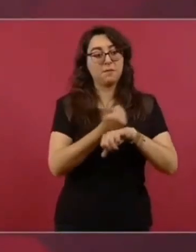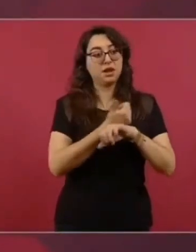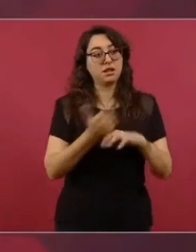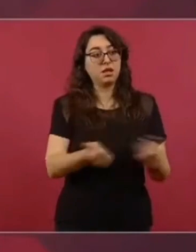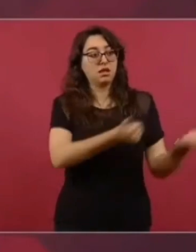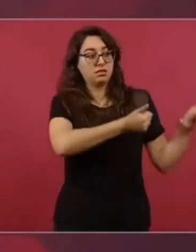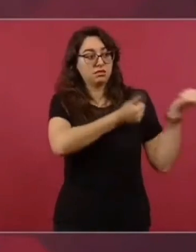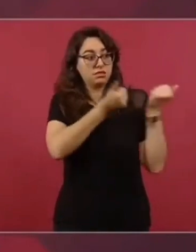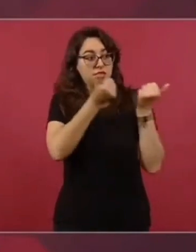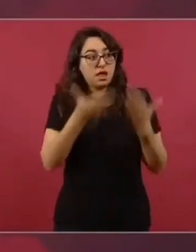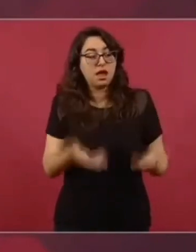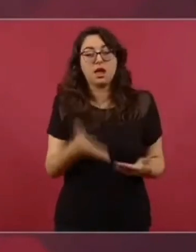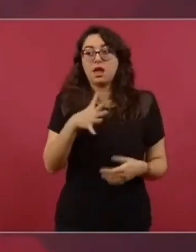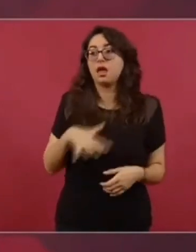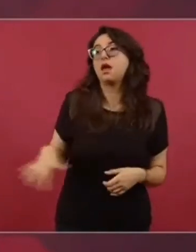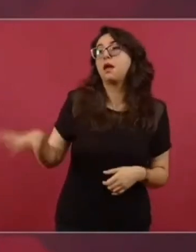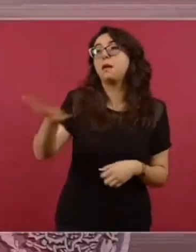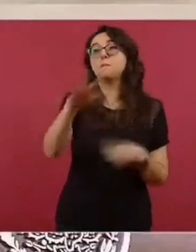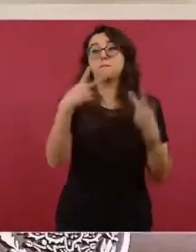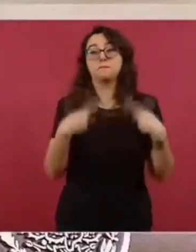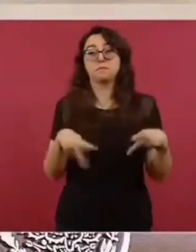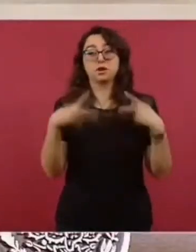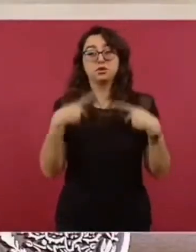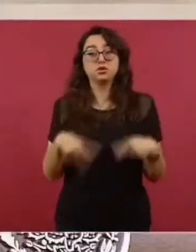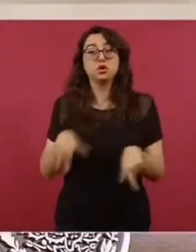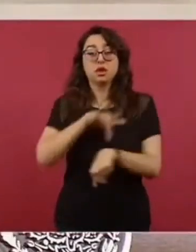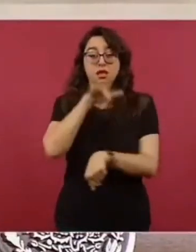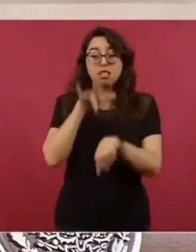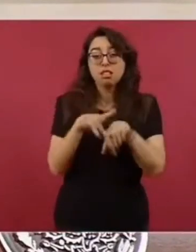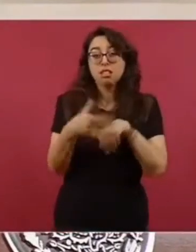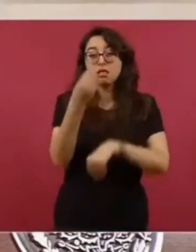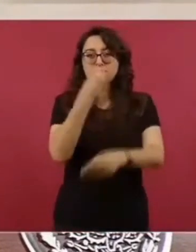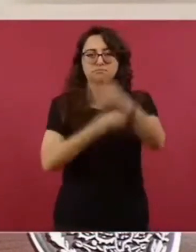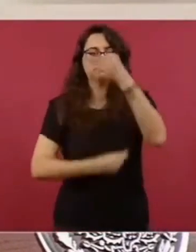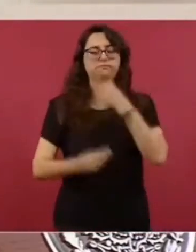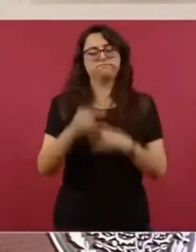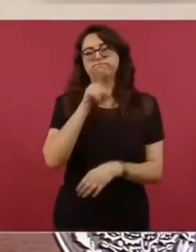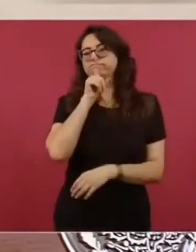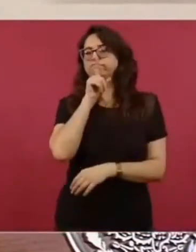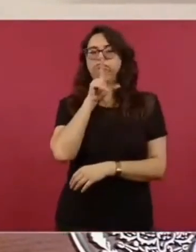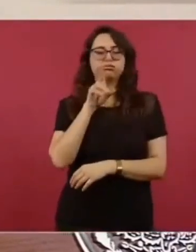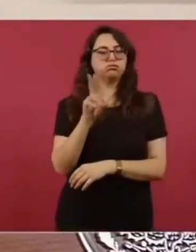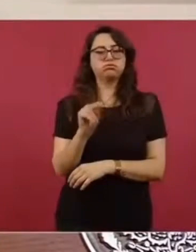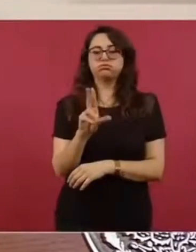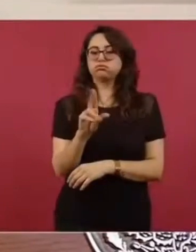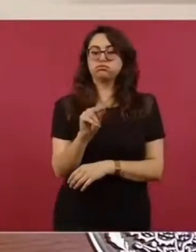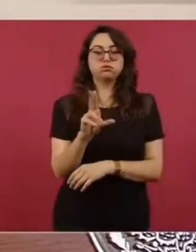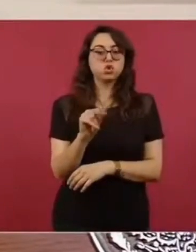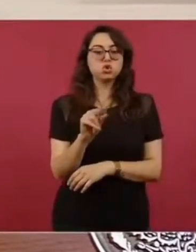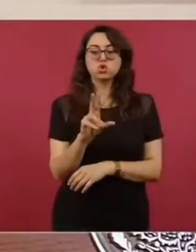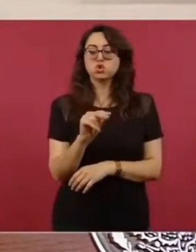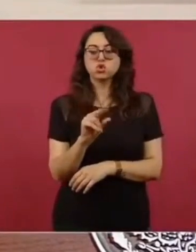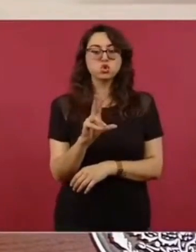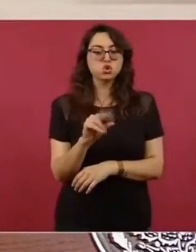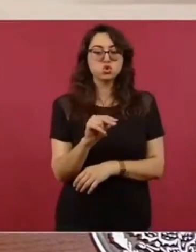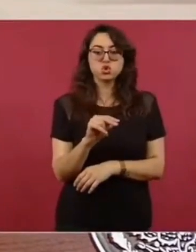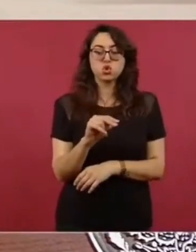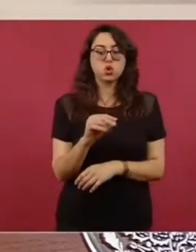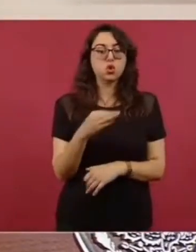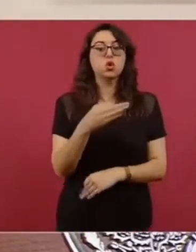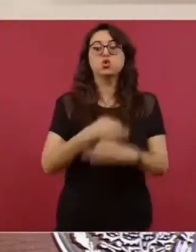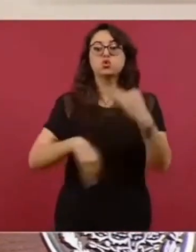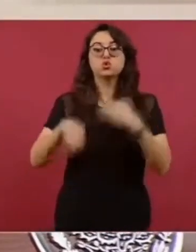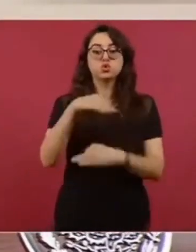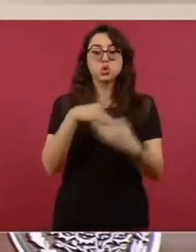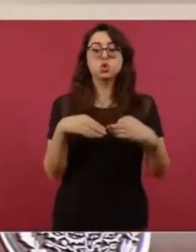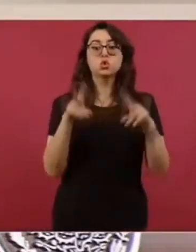para consumo doméstico, que en todo lo relacionado con la